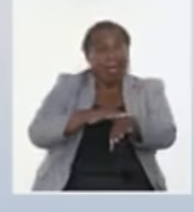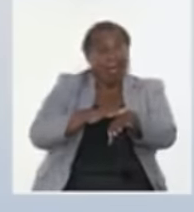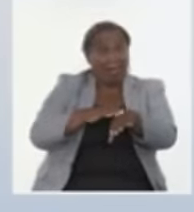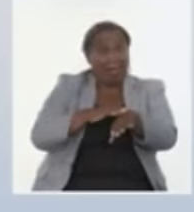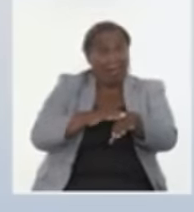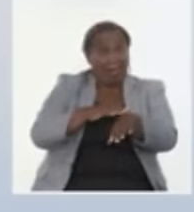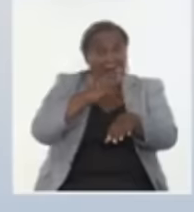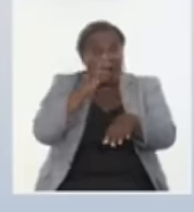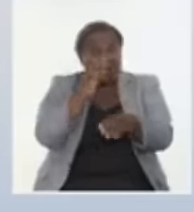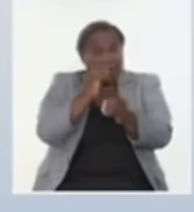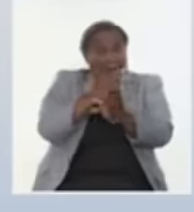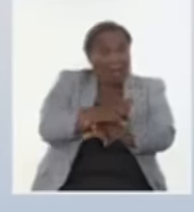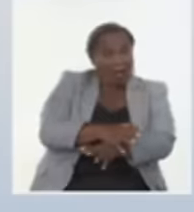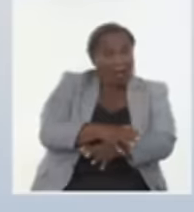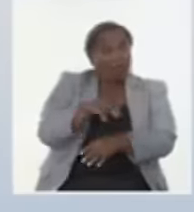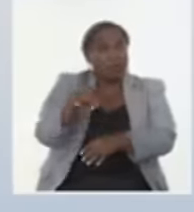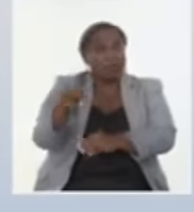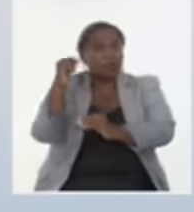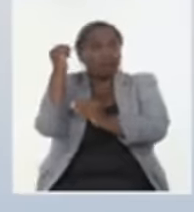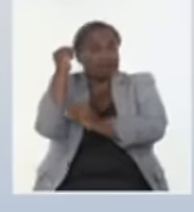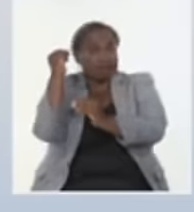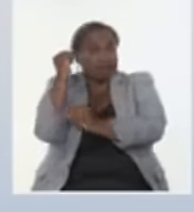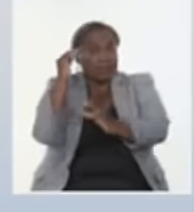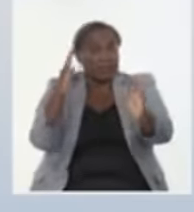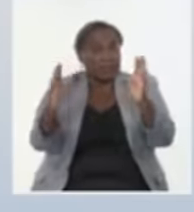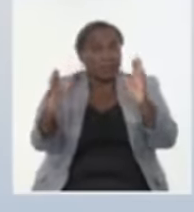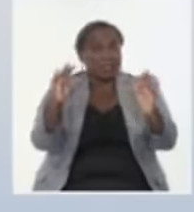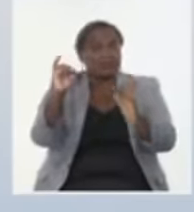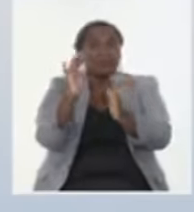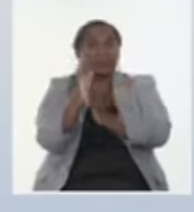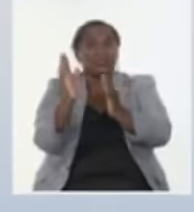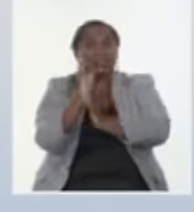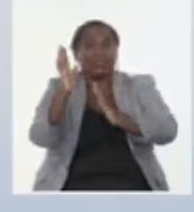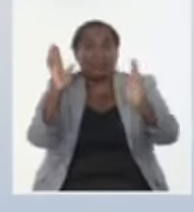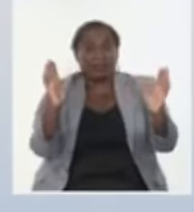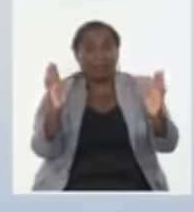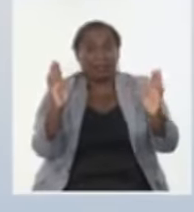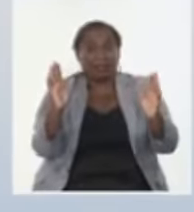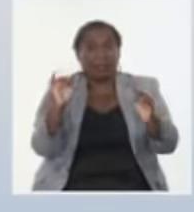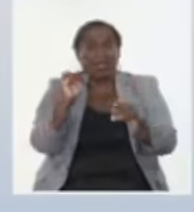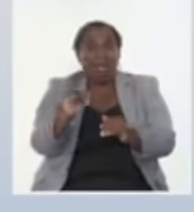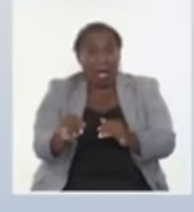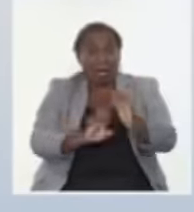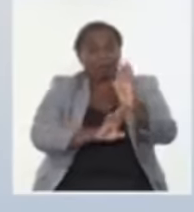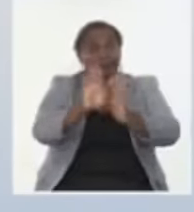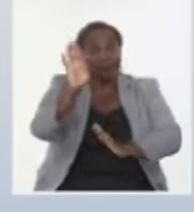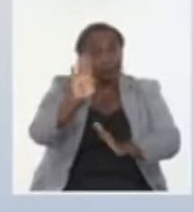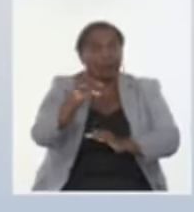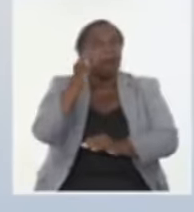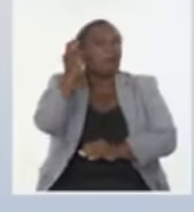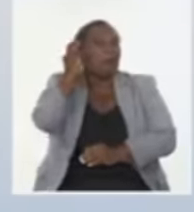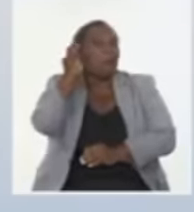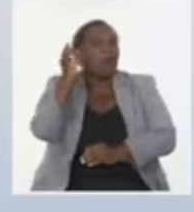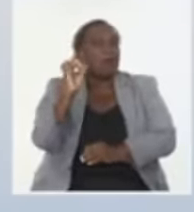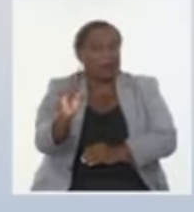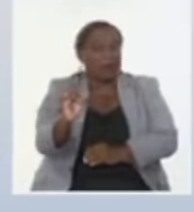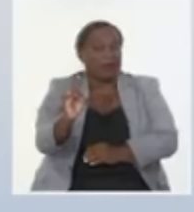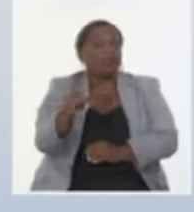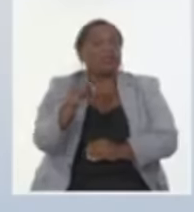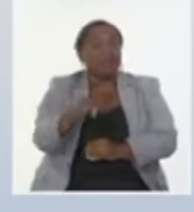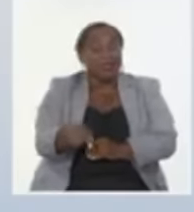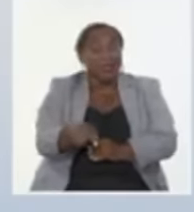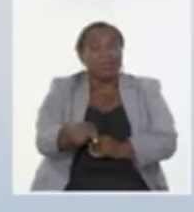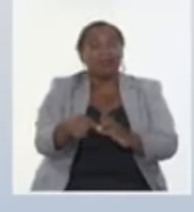son elementos que se han consolidado en este periodo de los 6 meses, al adelanto de la mujer y a la revalorización